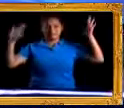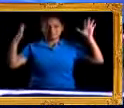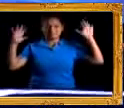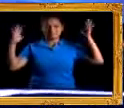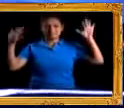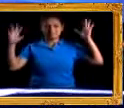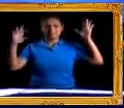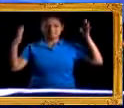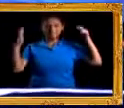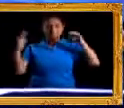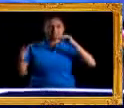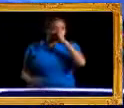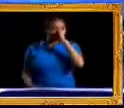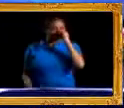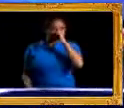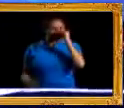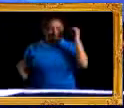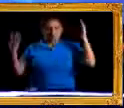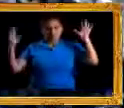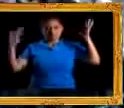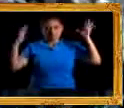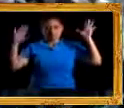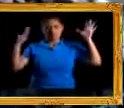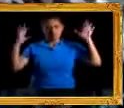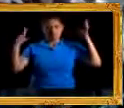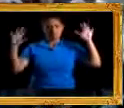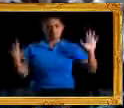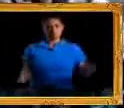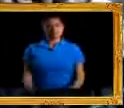Jesús, ven Señor Jesús.